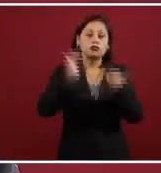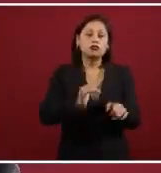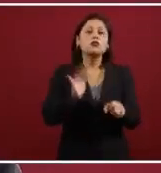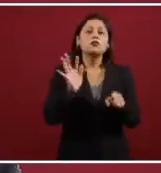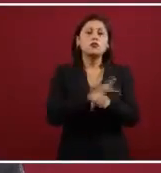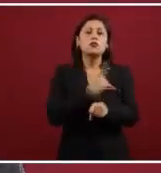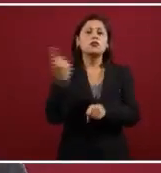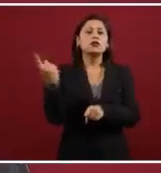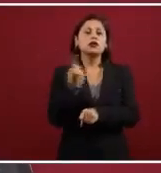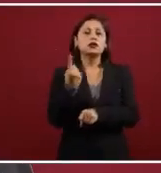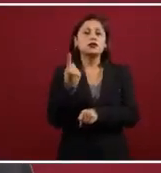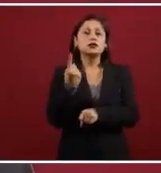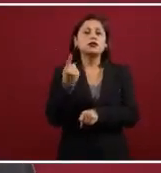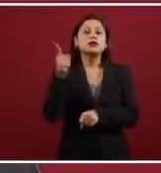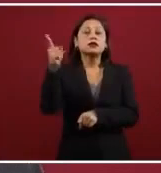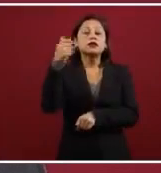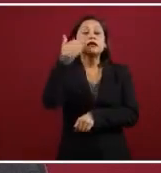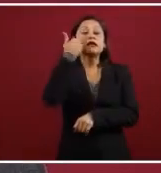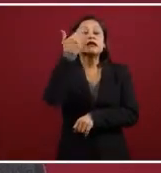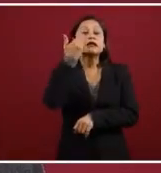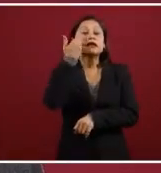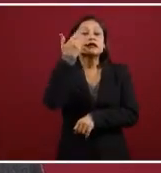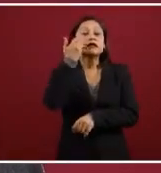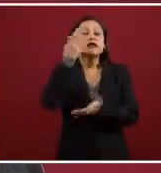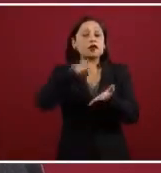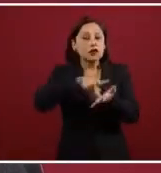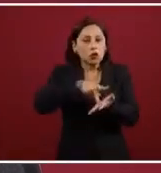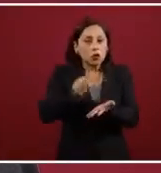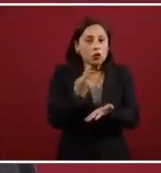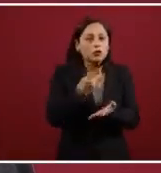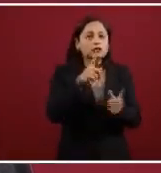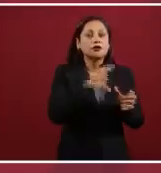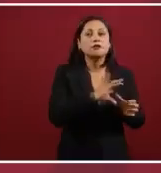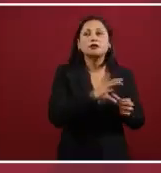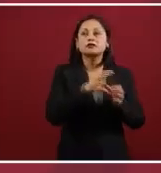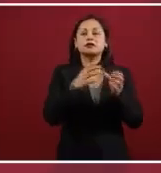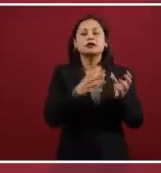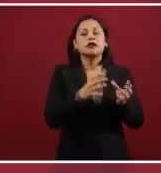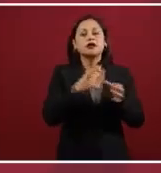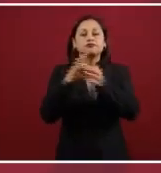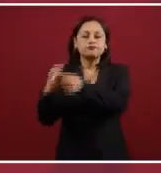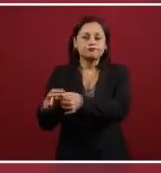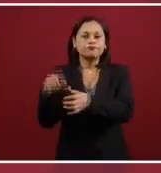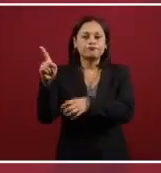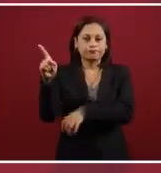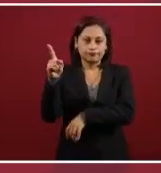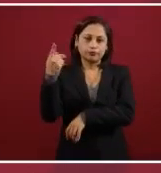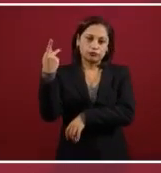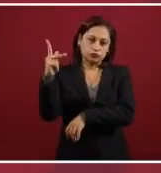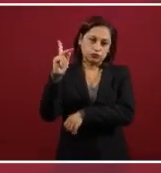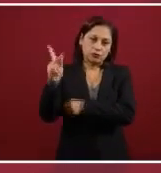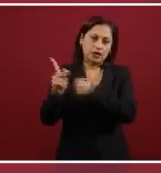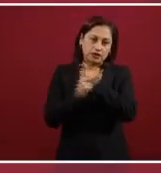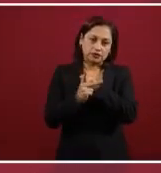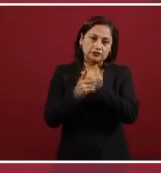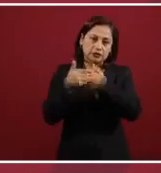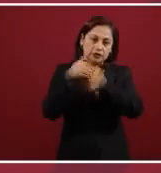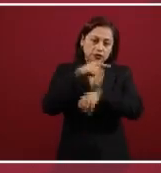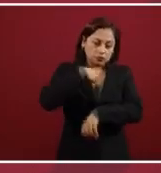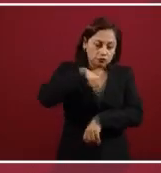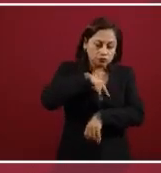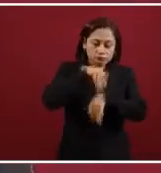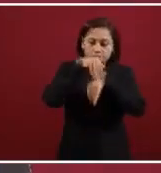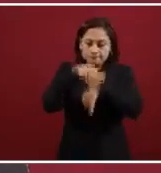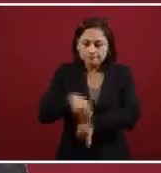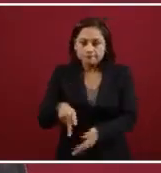que volviéramos a ser colonia. Y los liberales resistieron y